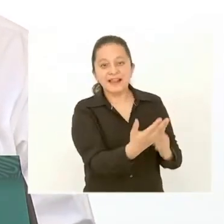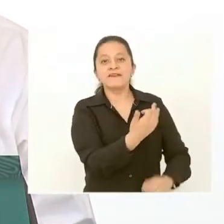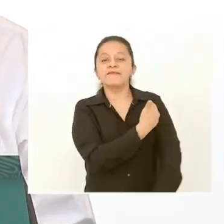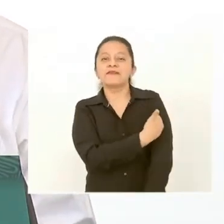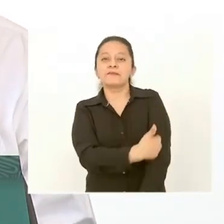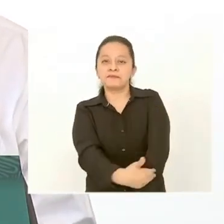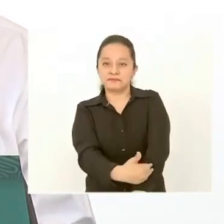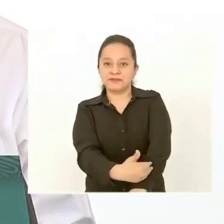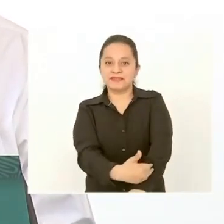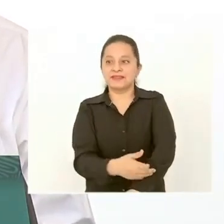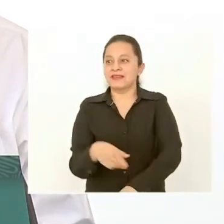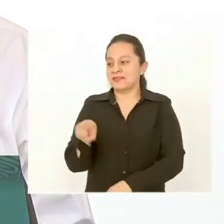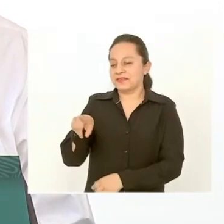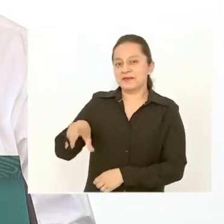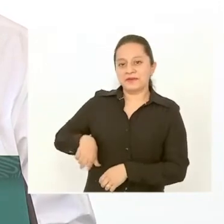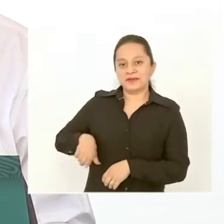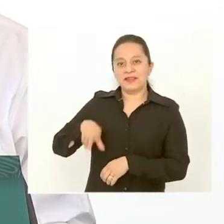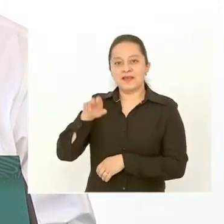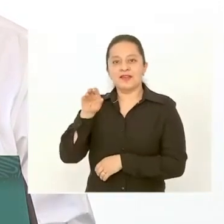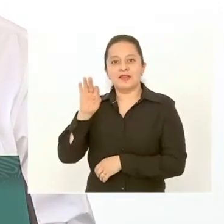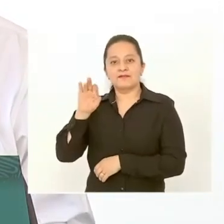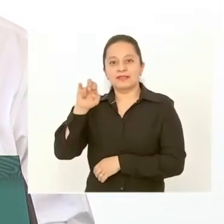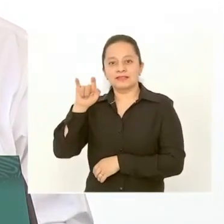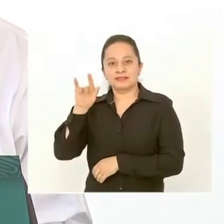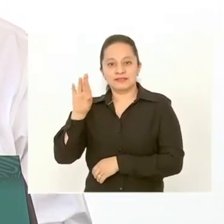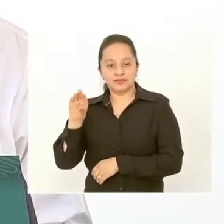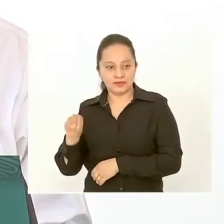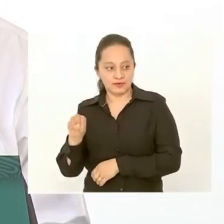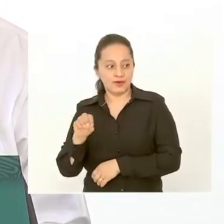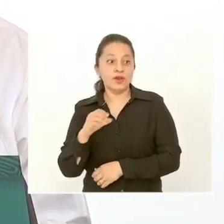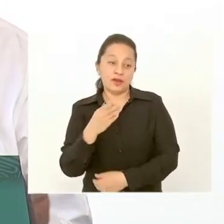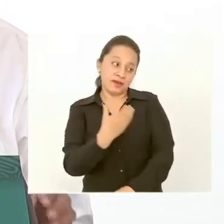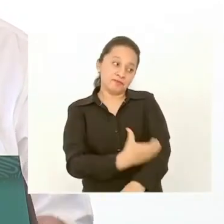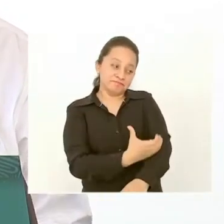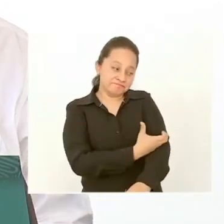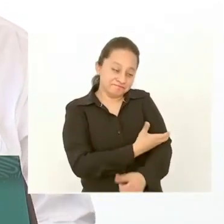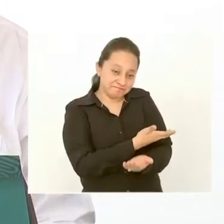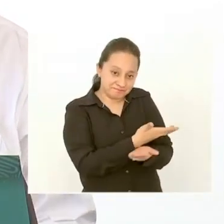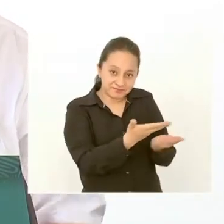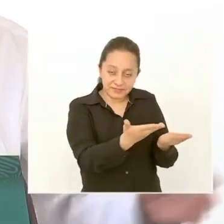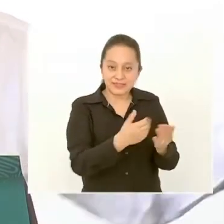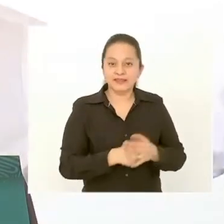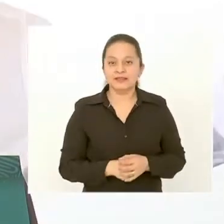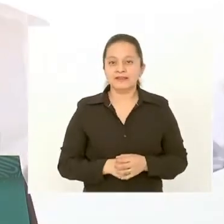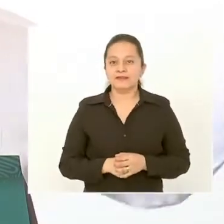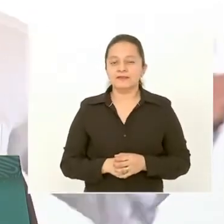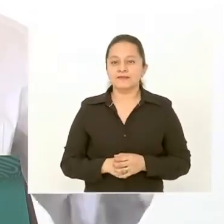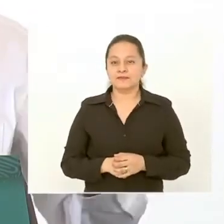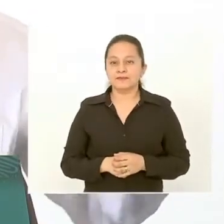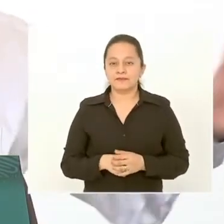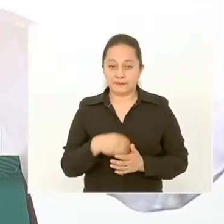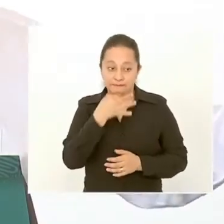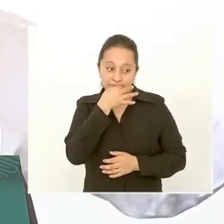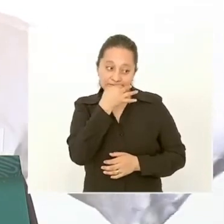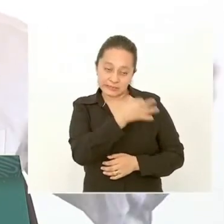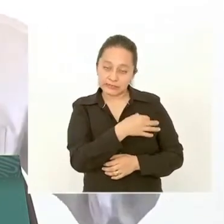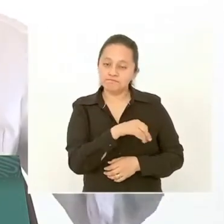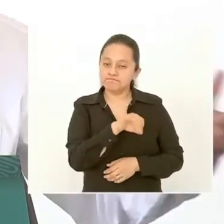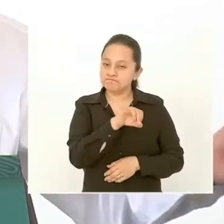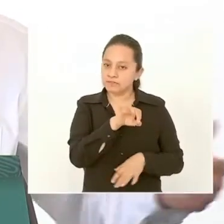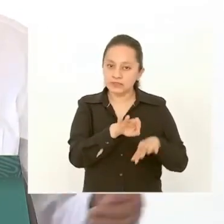francisco que nos acompañan y decirles estamos trabajando